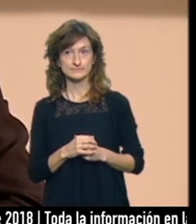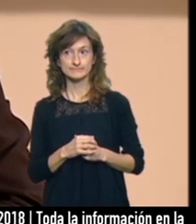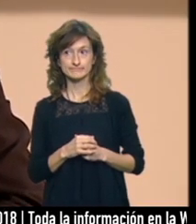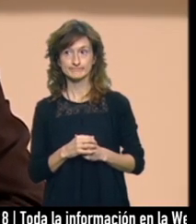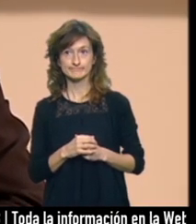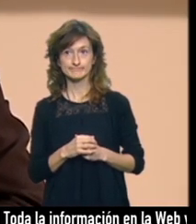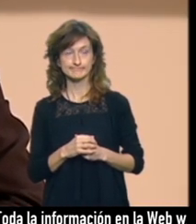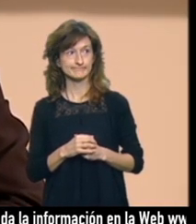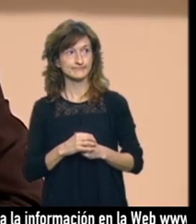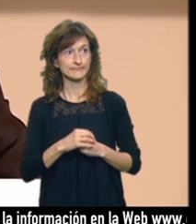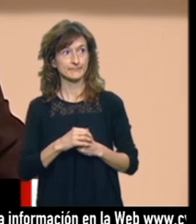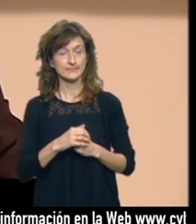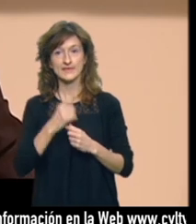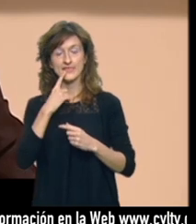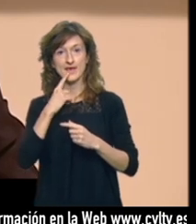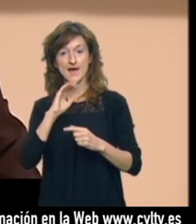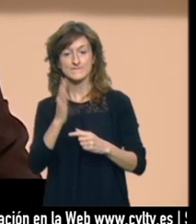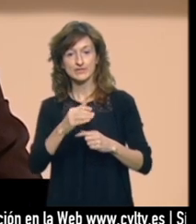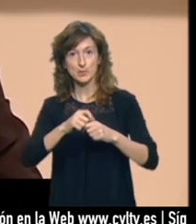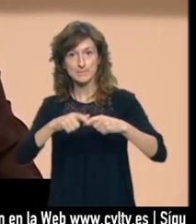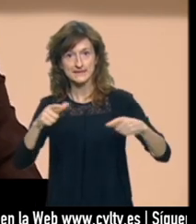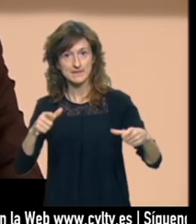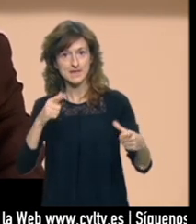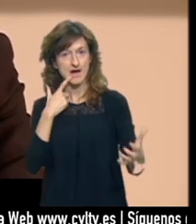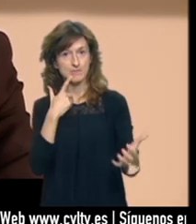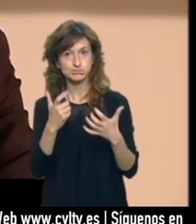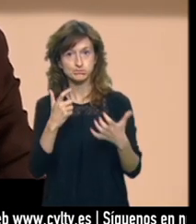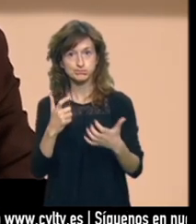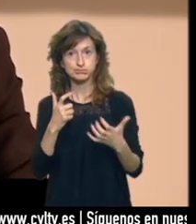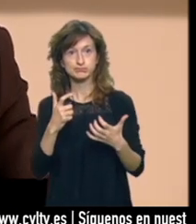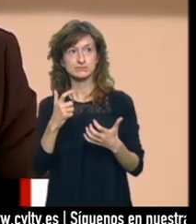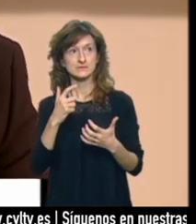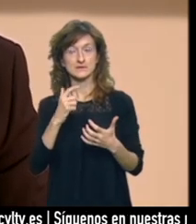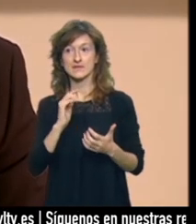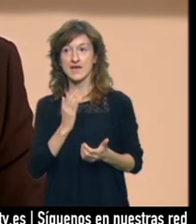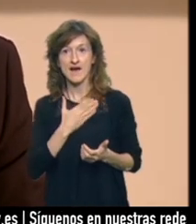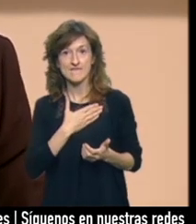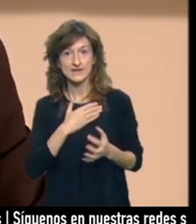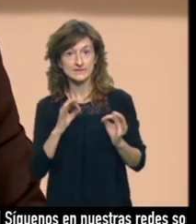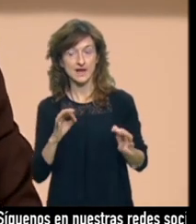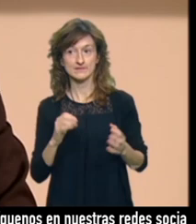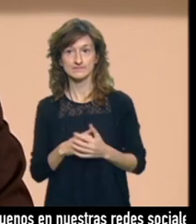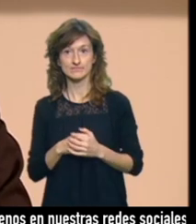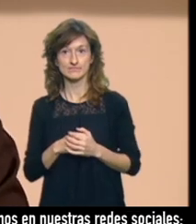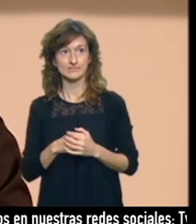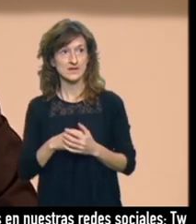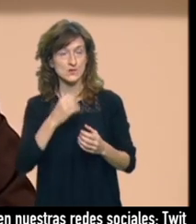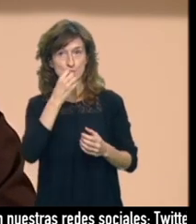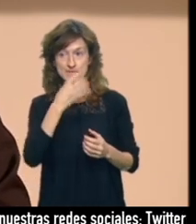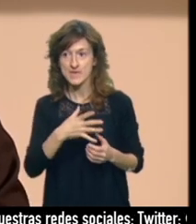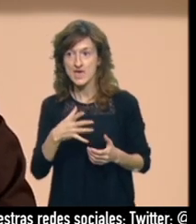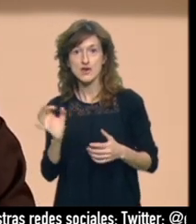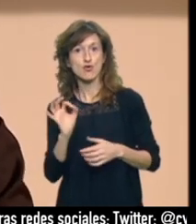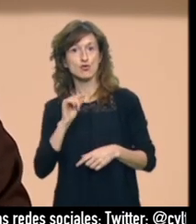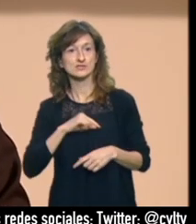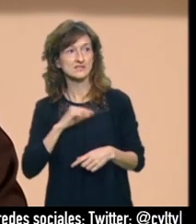Los efectos de la pandemia en el ámbito de la cultura son devastadores, o sea, sin paliativos. Esto no se puede decir aquí que es que estamos muy bien o que estamos